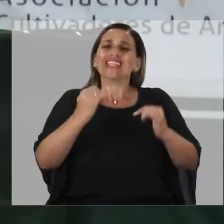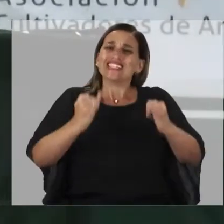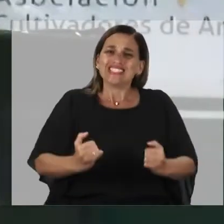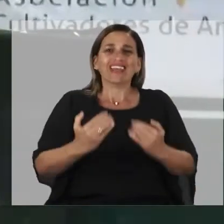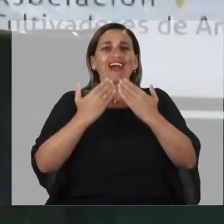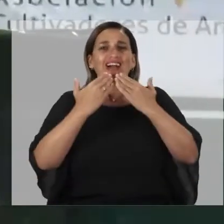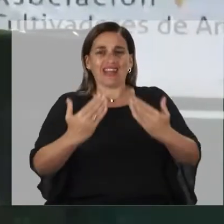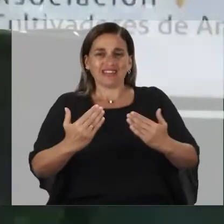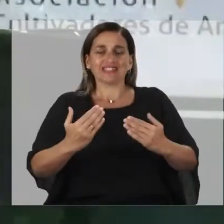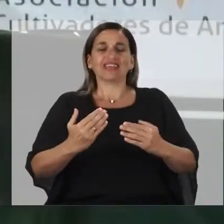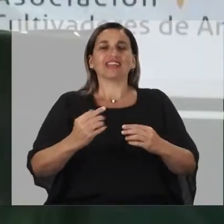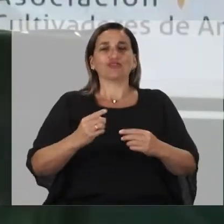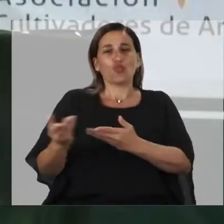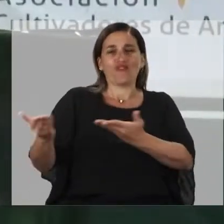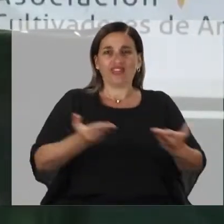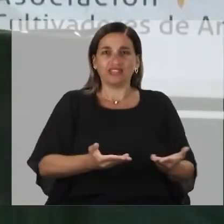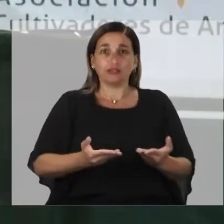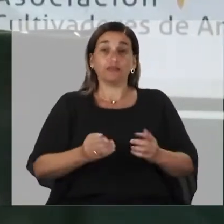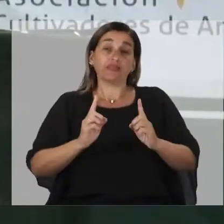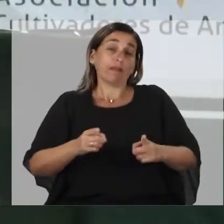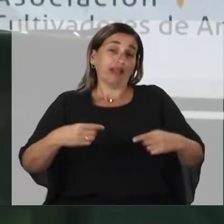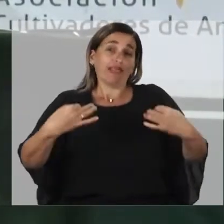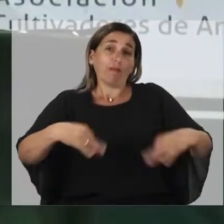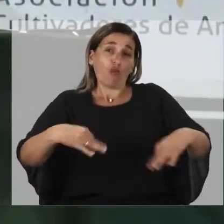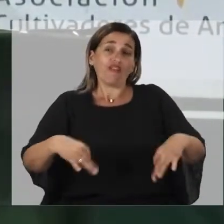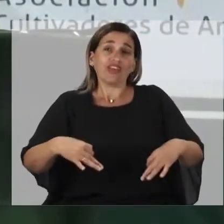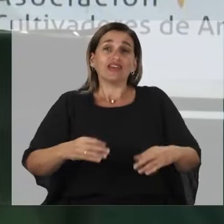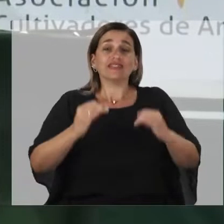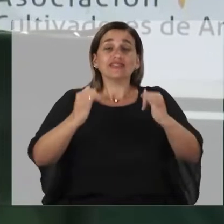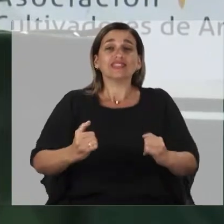agradecer la invitación. Y está bueno